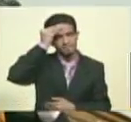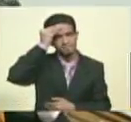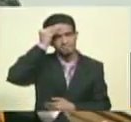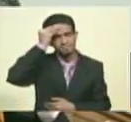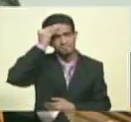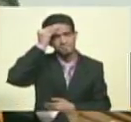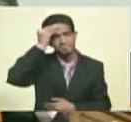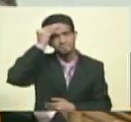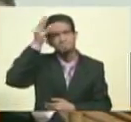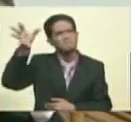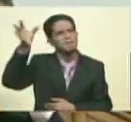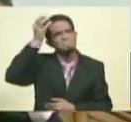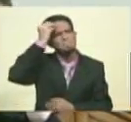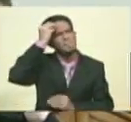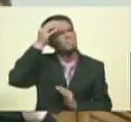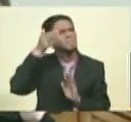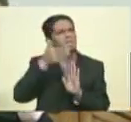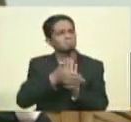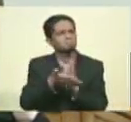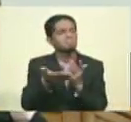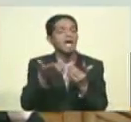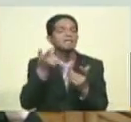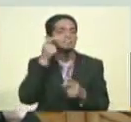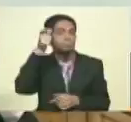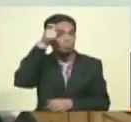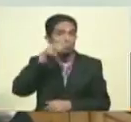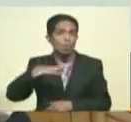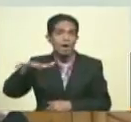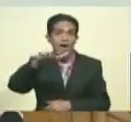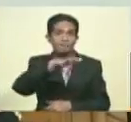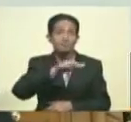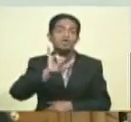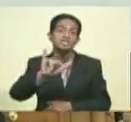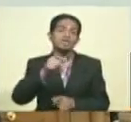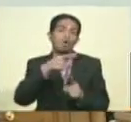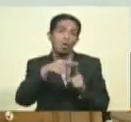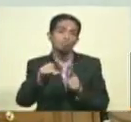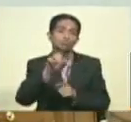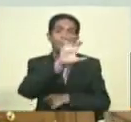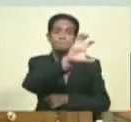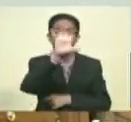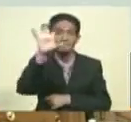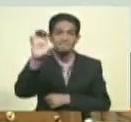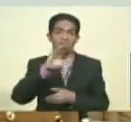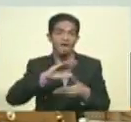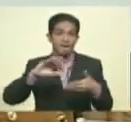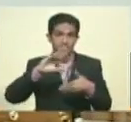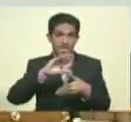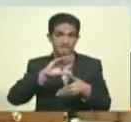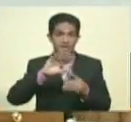Aleccionador para nuestro pueblo y para los pueblos de nuestra América y del mundo.